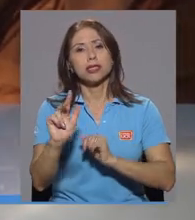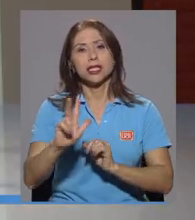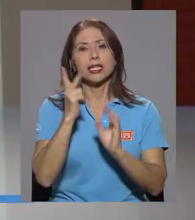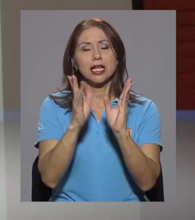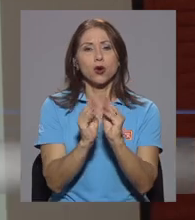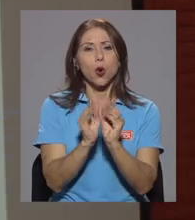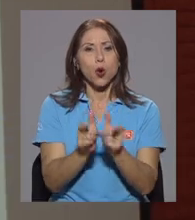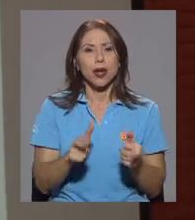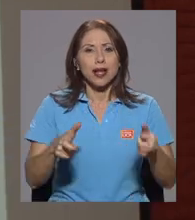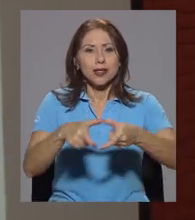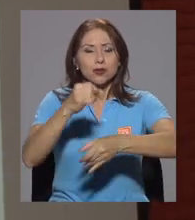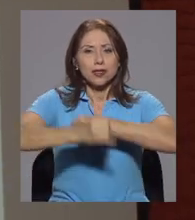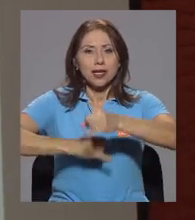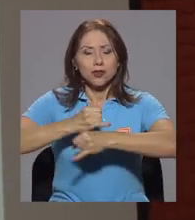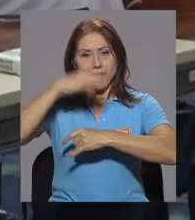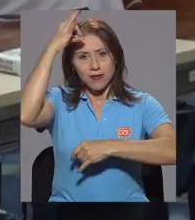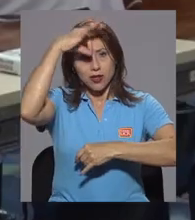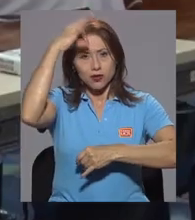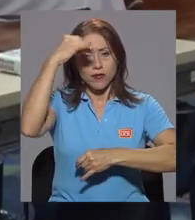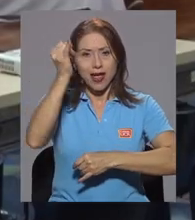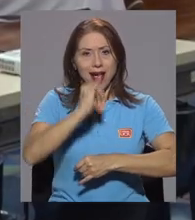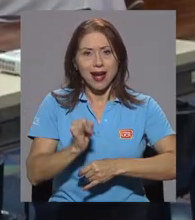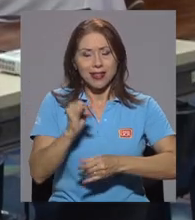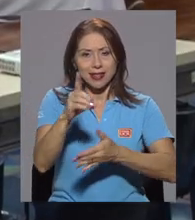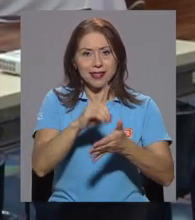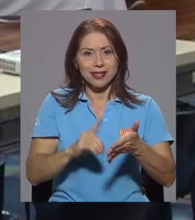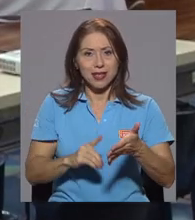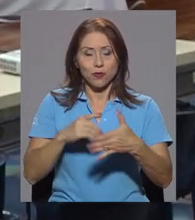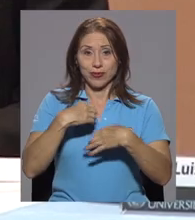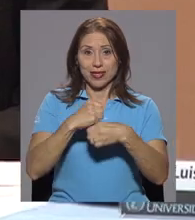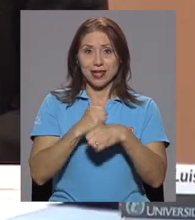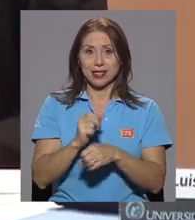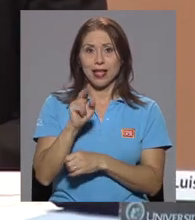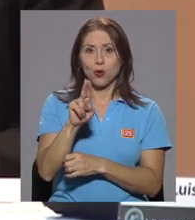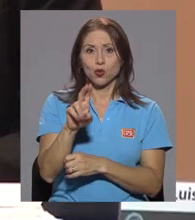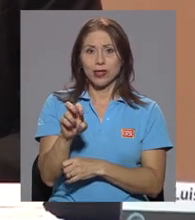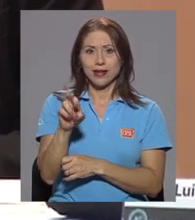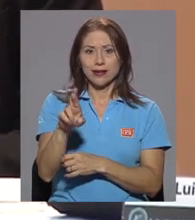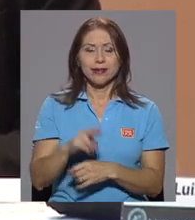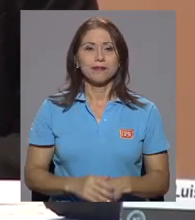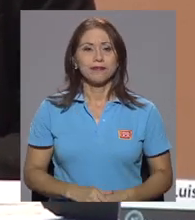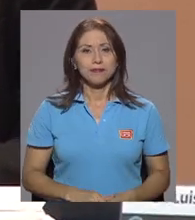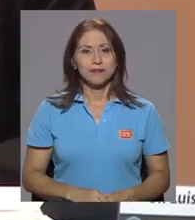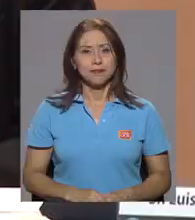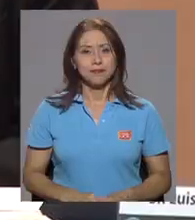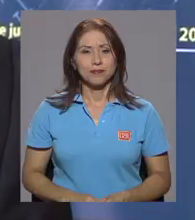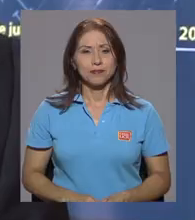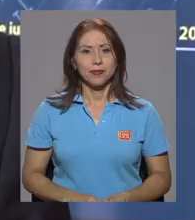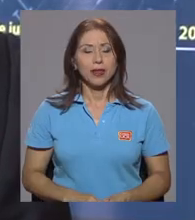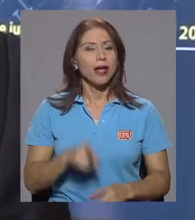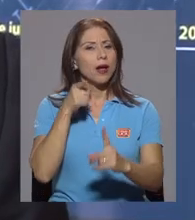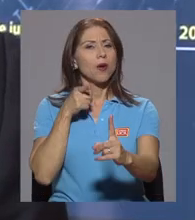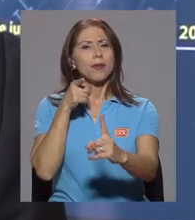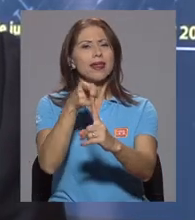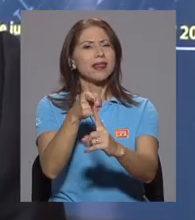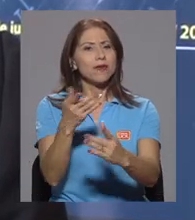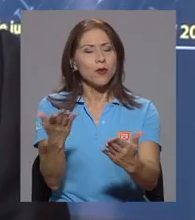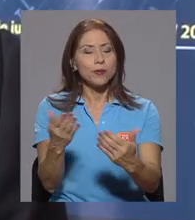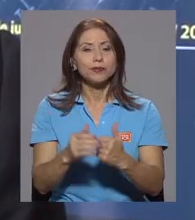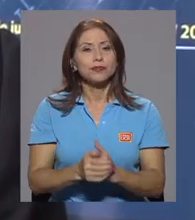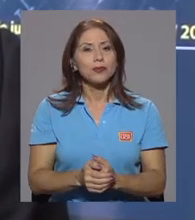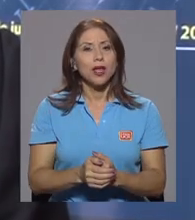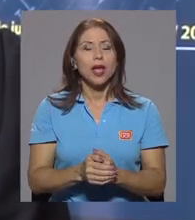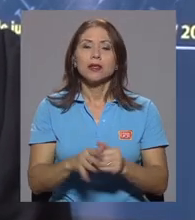Congreso Internacional de Filosofía, Arte y Diseño, realizado en la UCR. El objetivo es básicamente